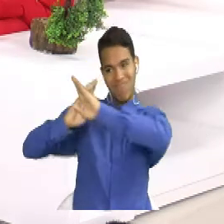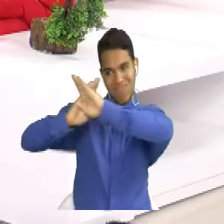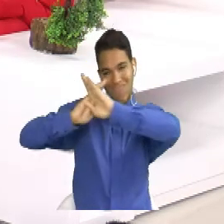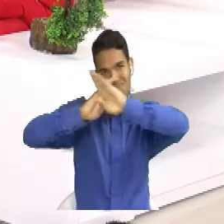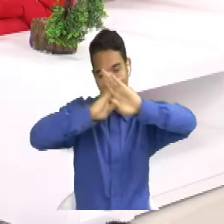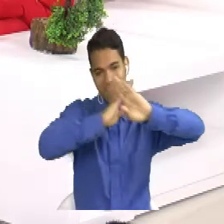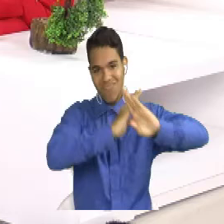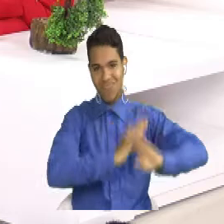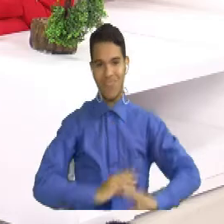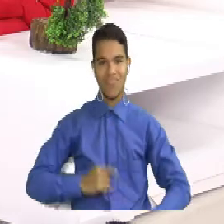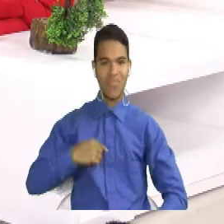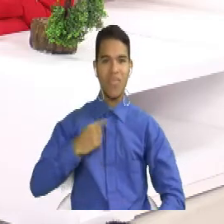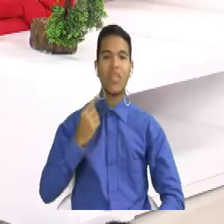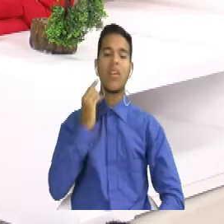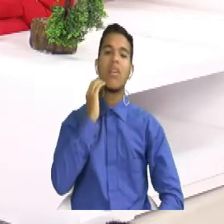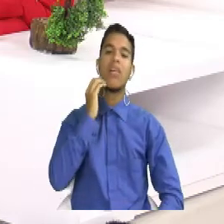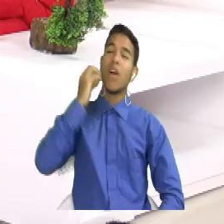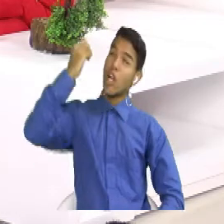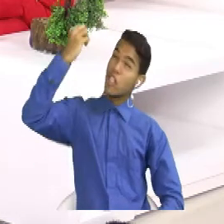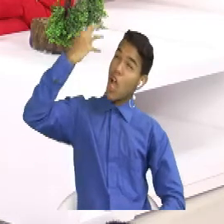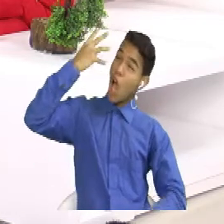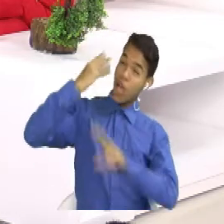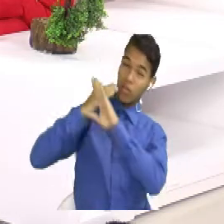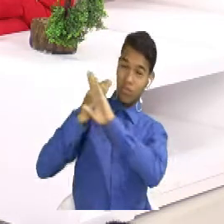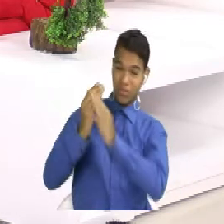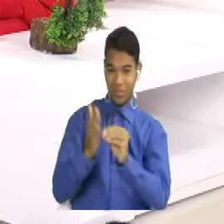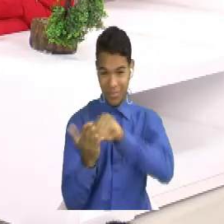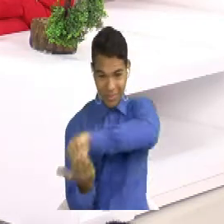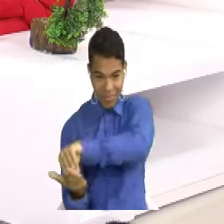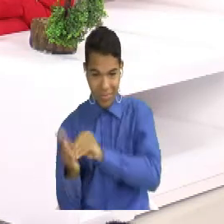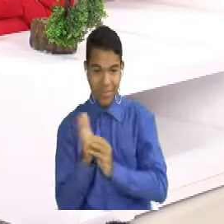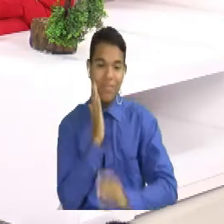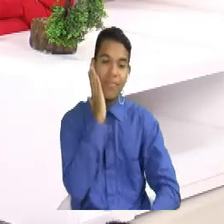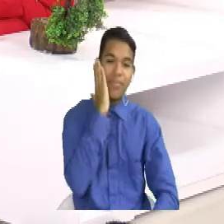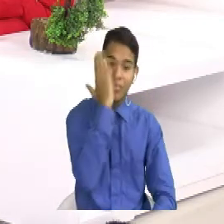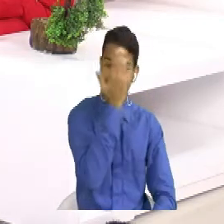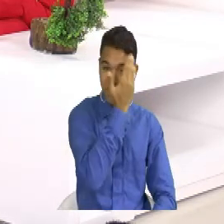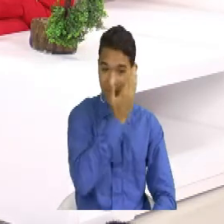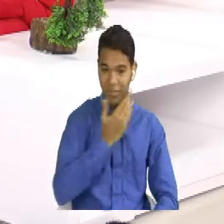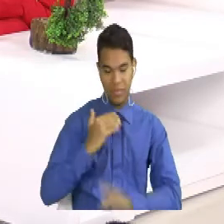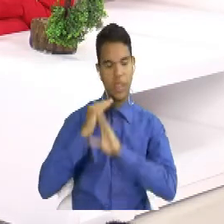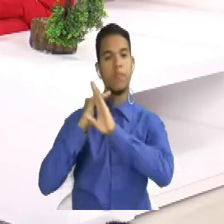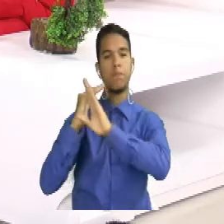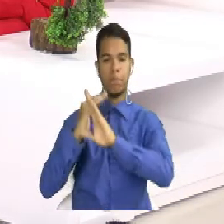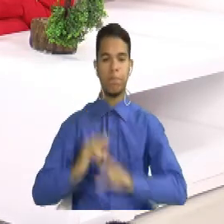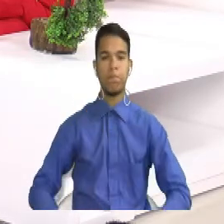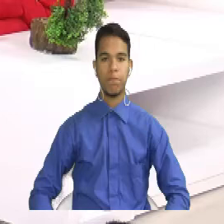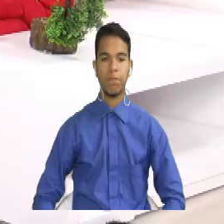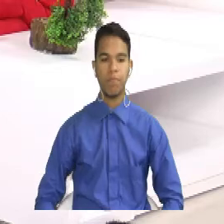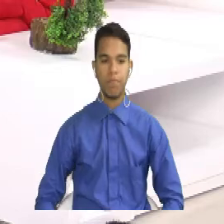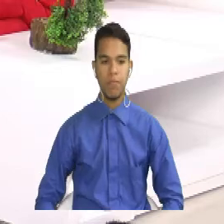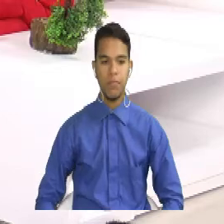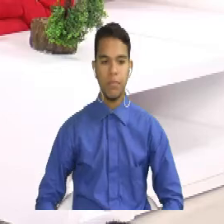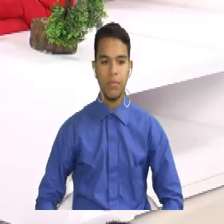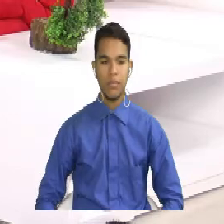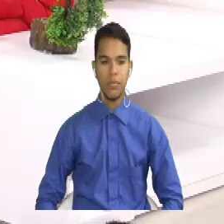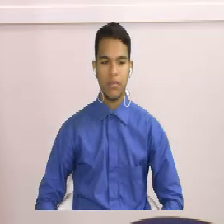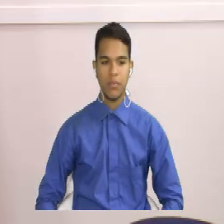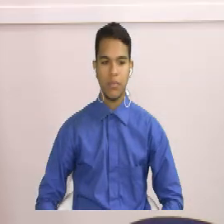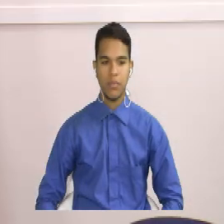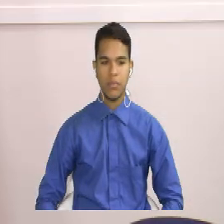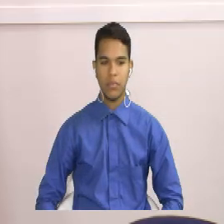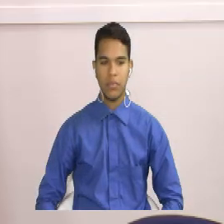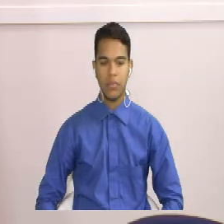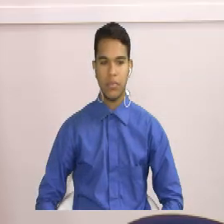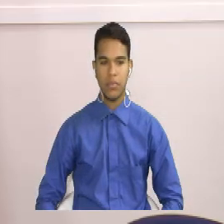aparecer. Con solo bloqueador, eso te va a prevenir muchísimo, muchísimo. Listo. Hay una parte acá que le preocupa a una de